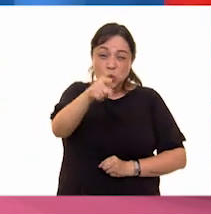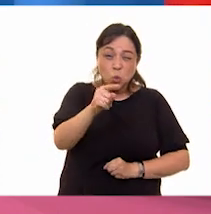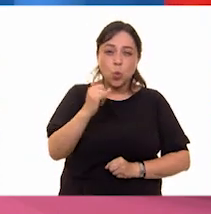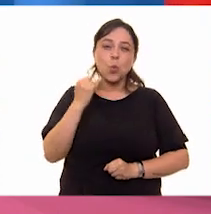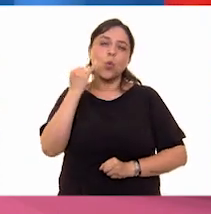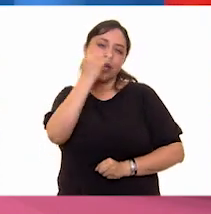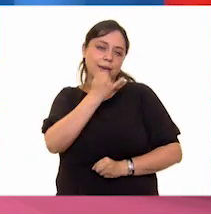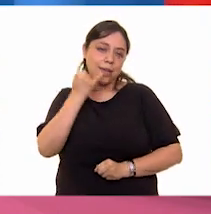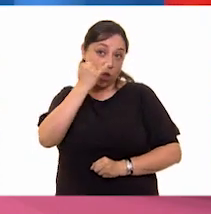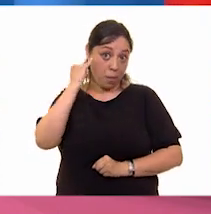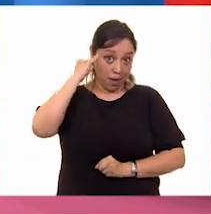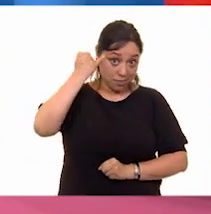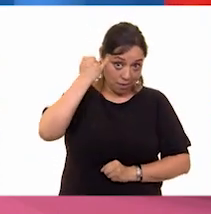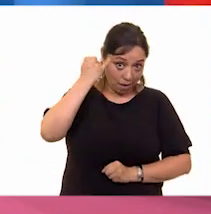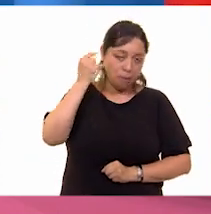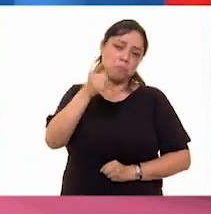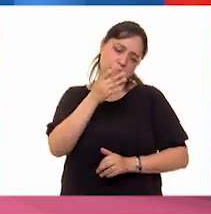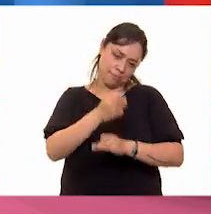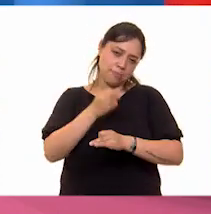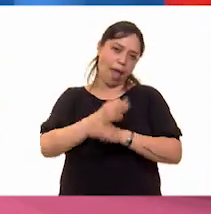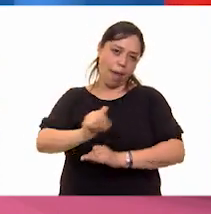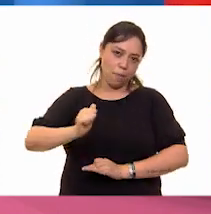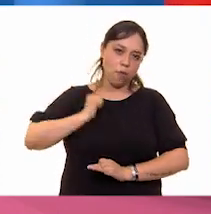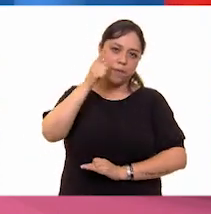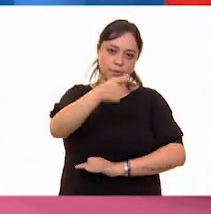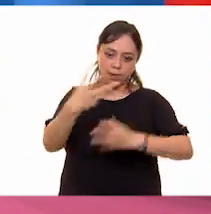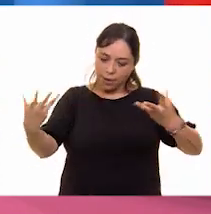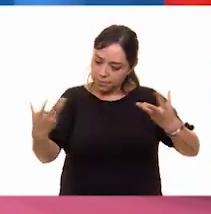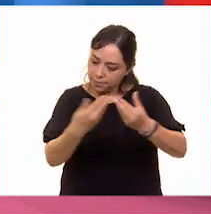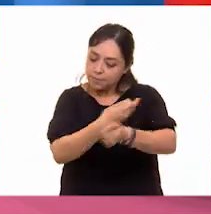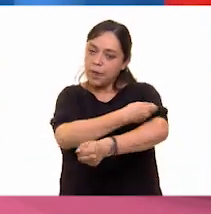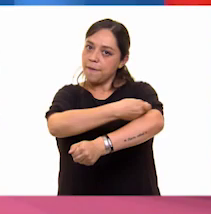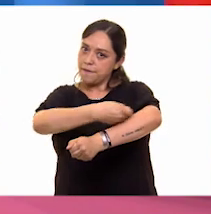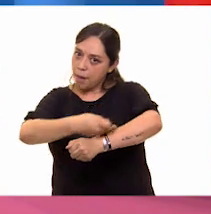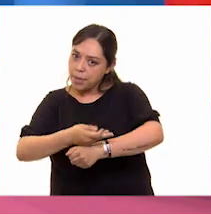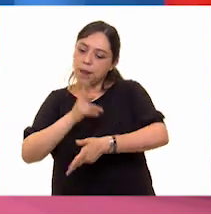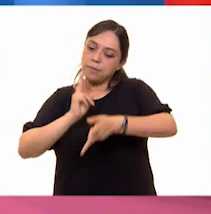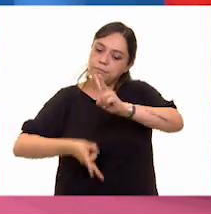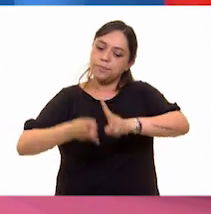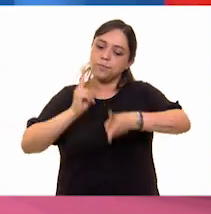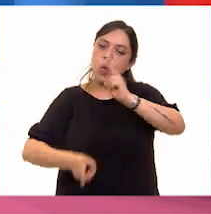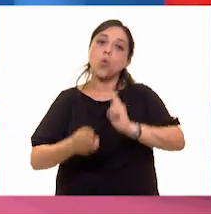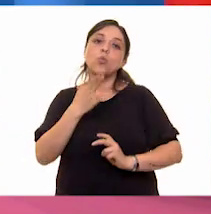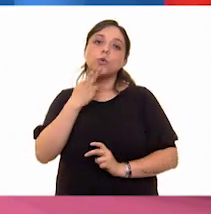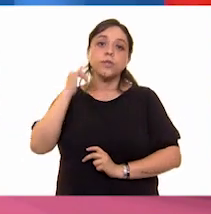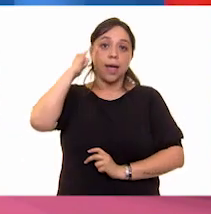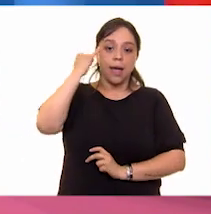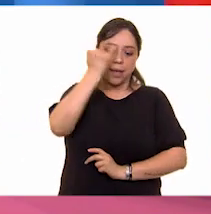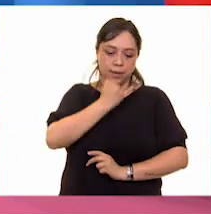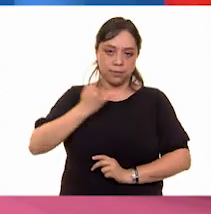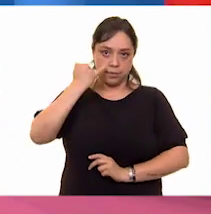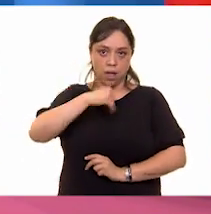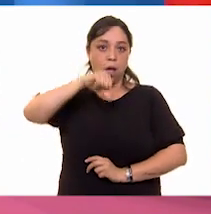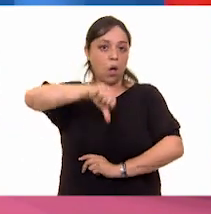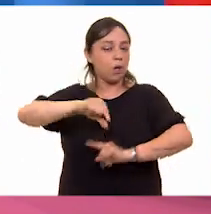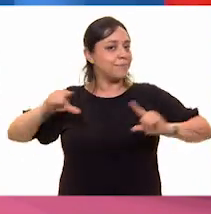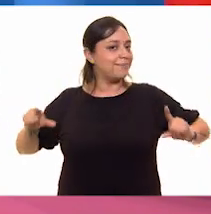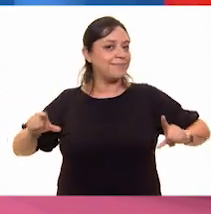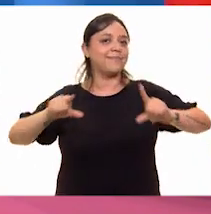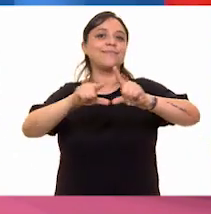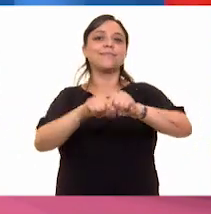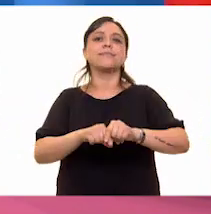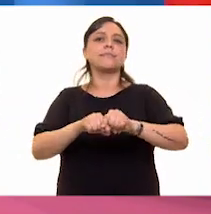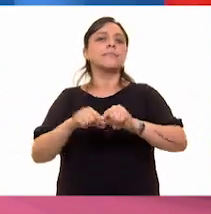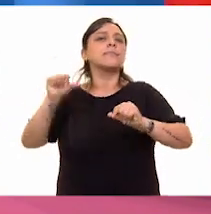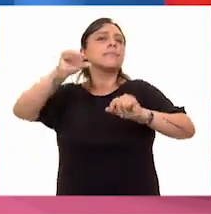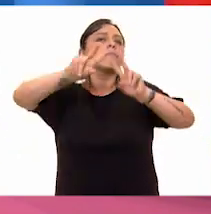una lengua indígena, aprovecha este momento para practicarla y platica con tu familia en tu lengua materna. Por hoy hemos terminado con ¿Por